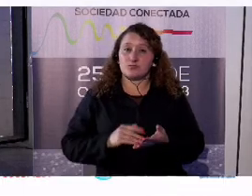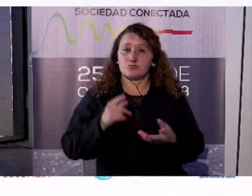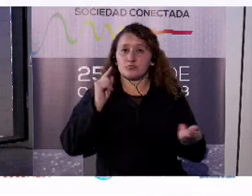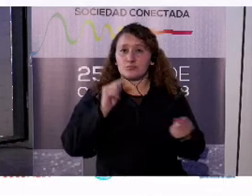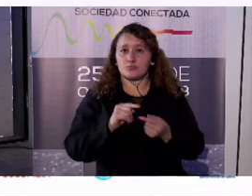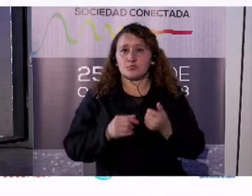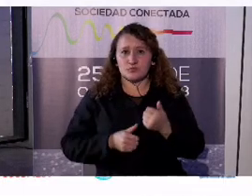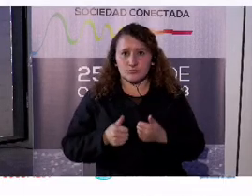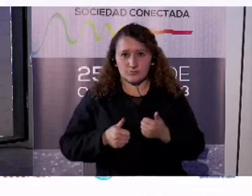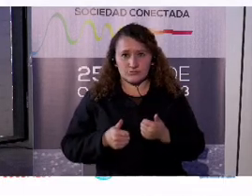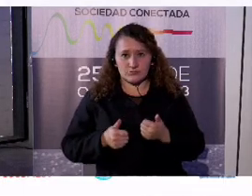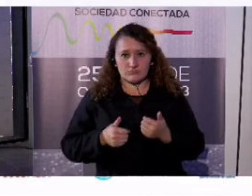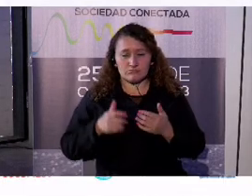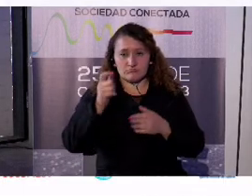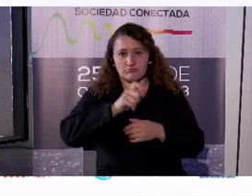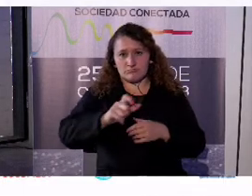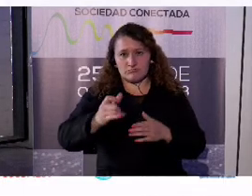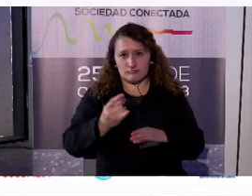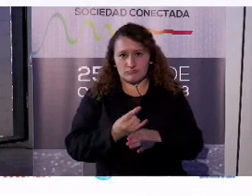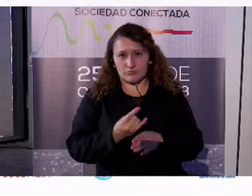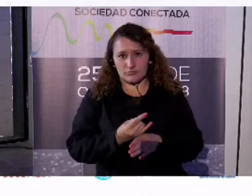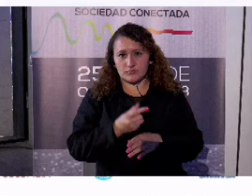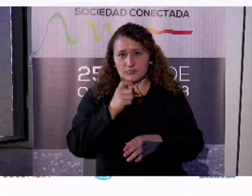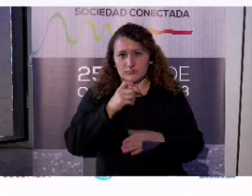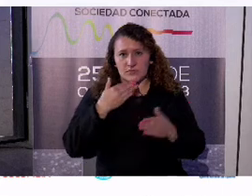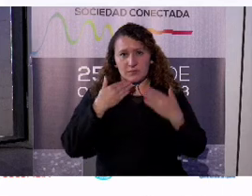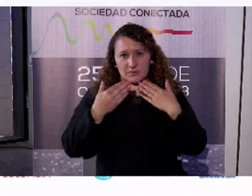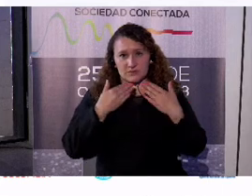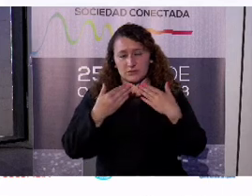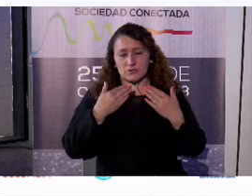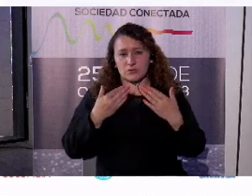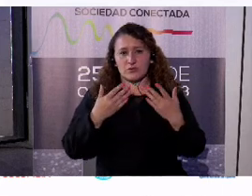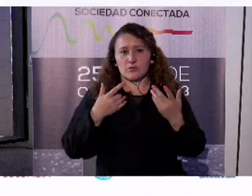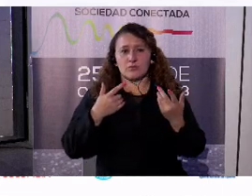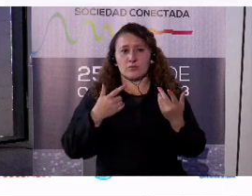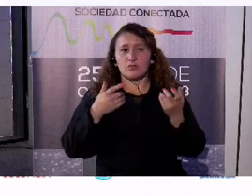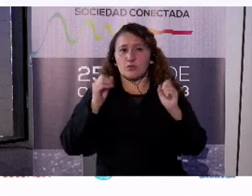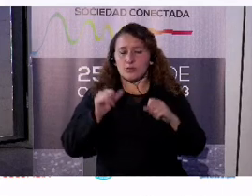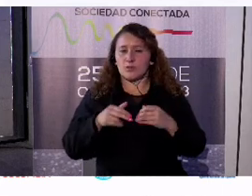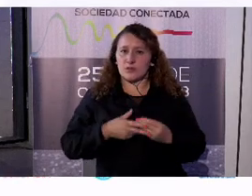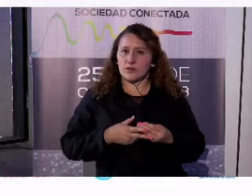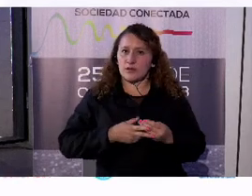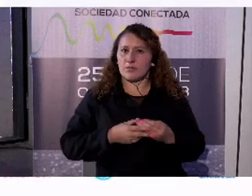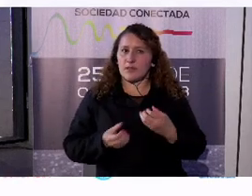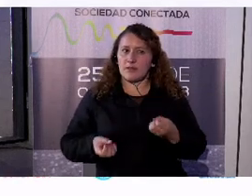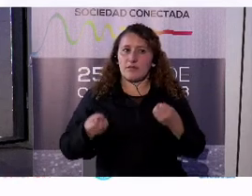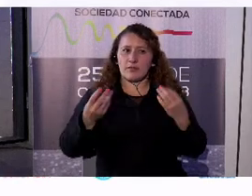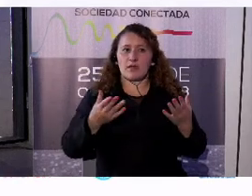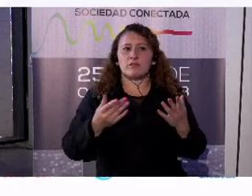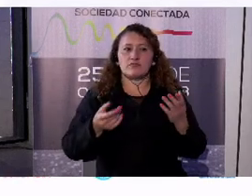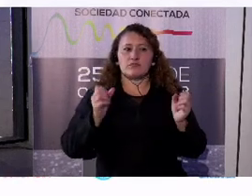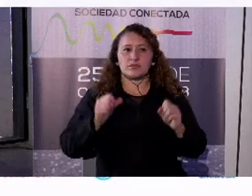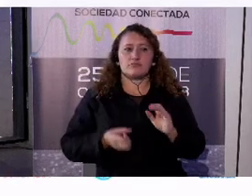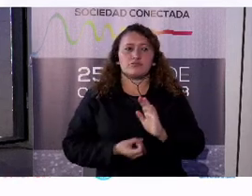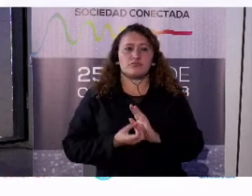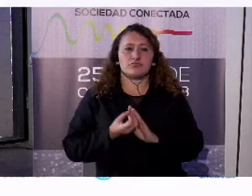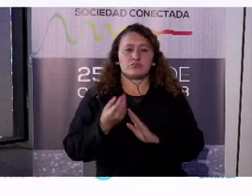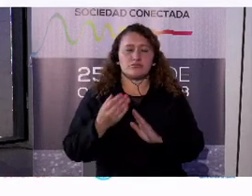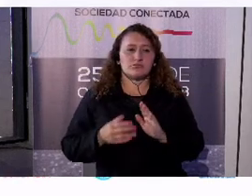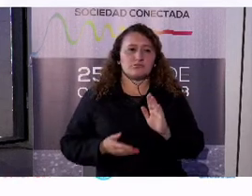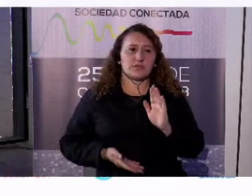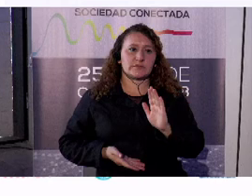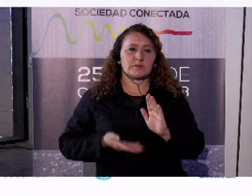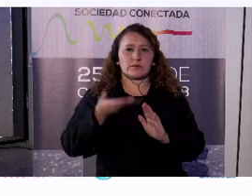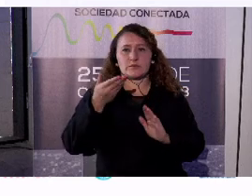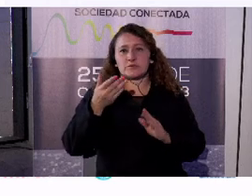proveer al al usuario final es decir al campesino eh una herramienta para aumentar la productividad sea en